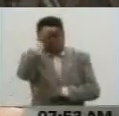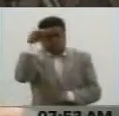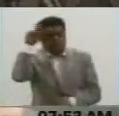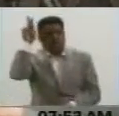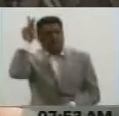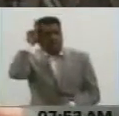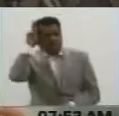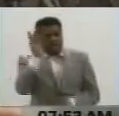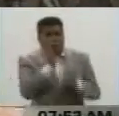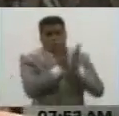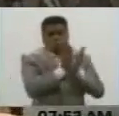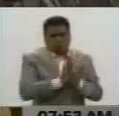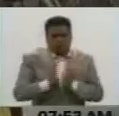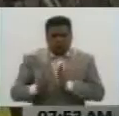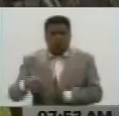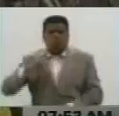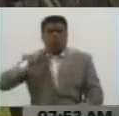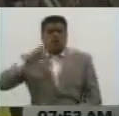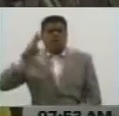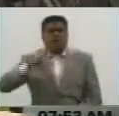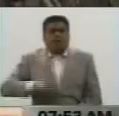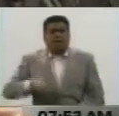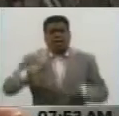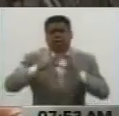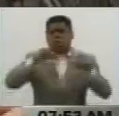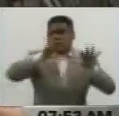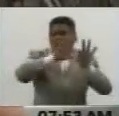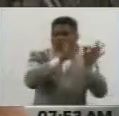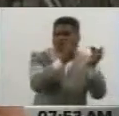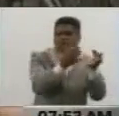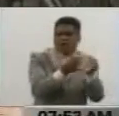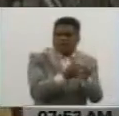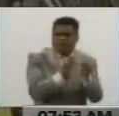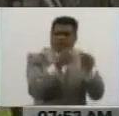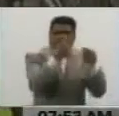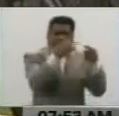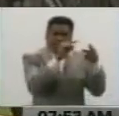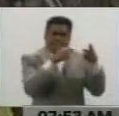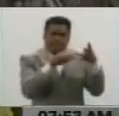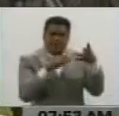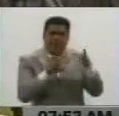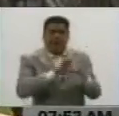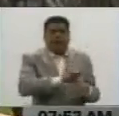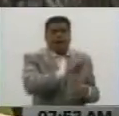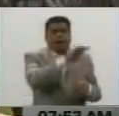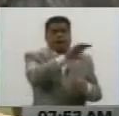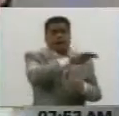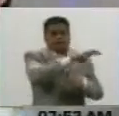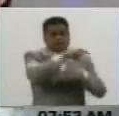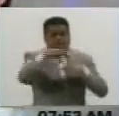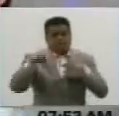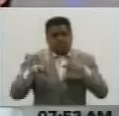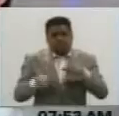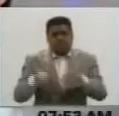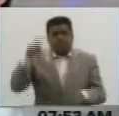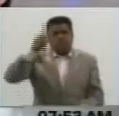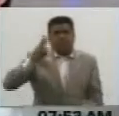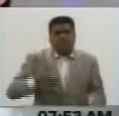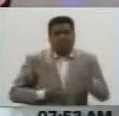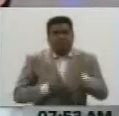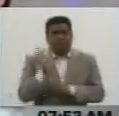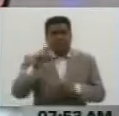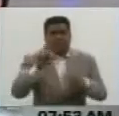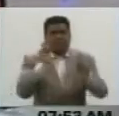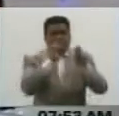organización real de esa cantidad de familias que de diferentes partes del país van a las zonas mineras.